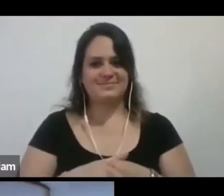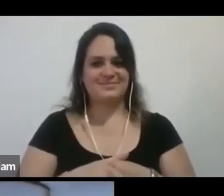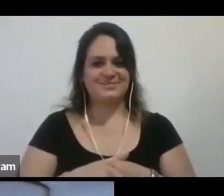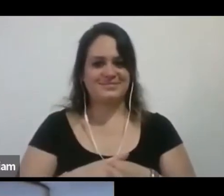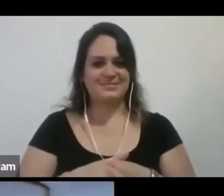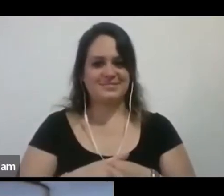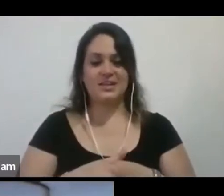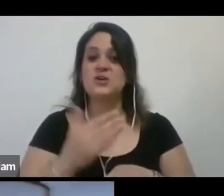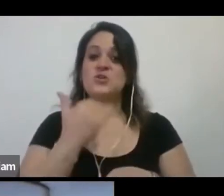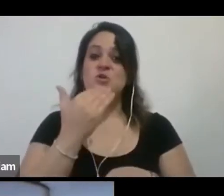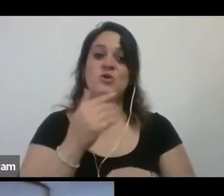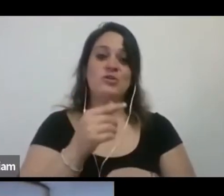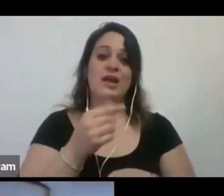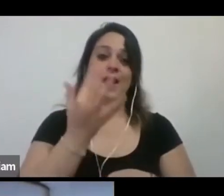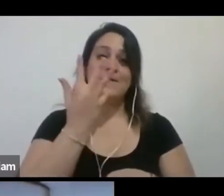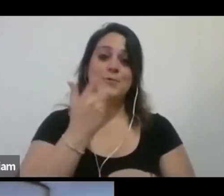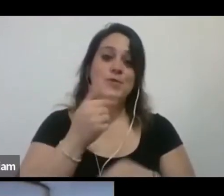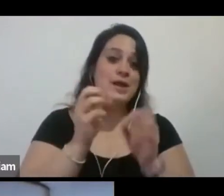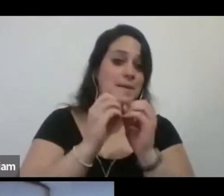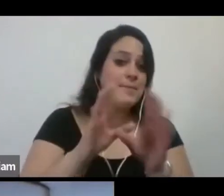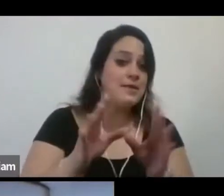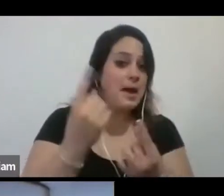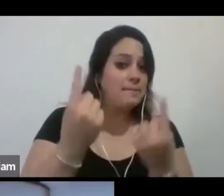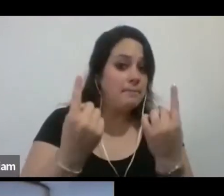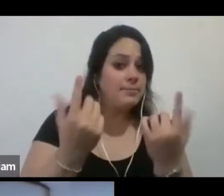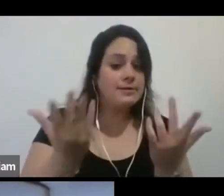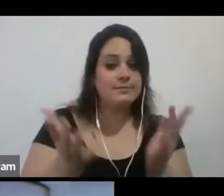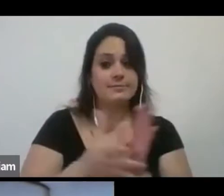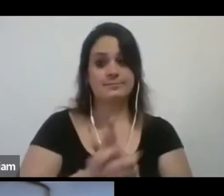No sé quién quiera arrancar.